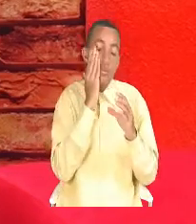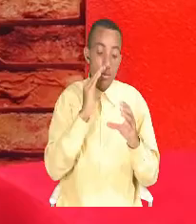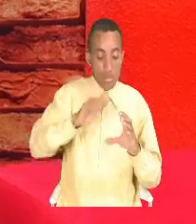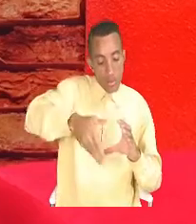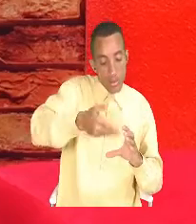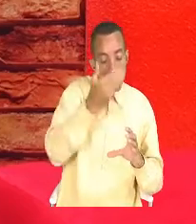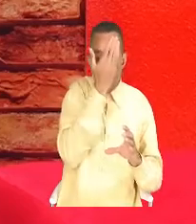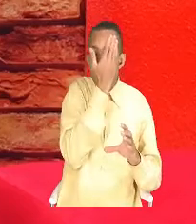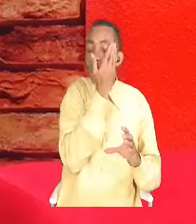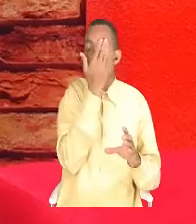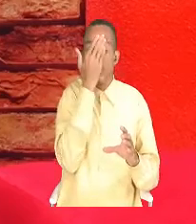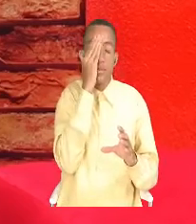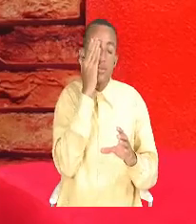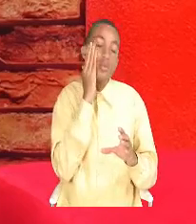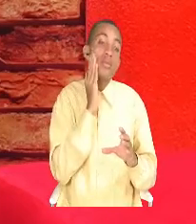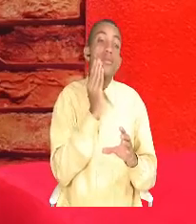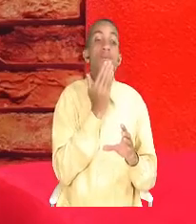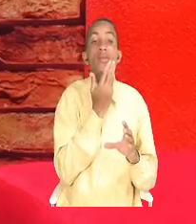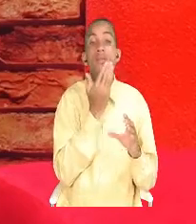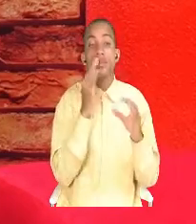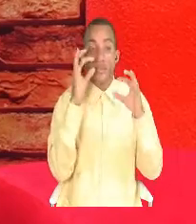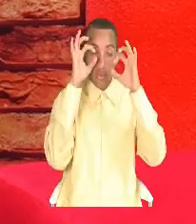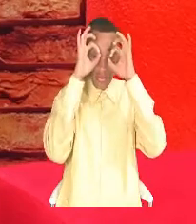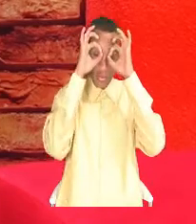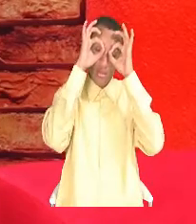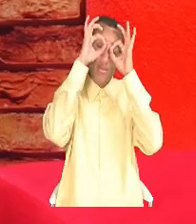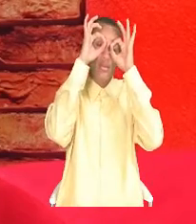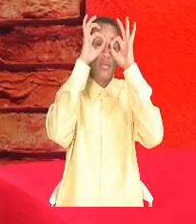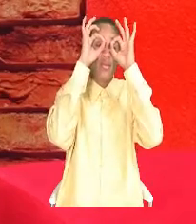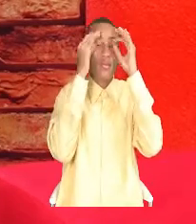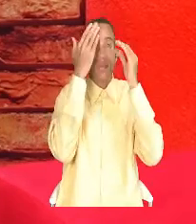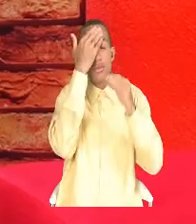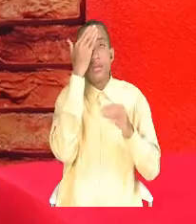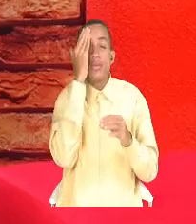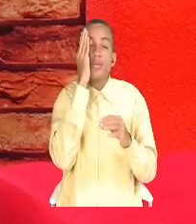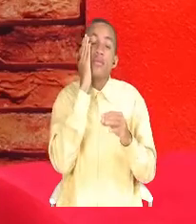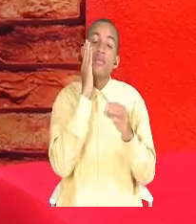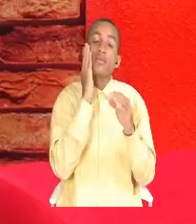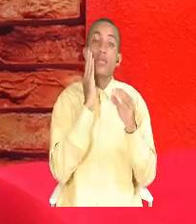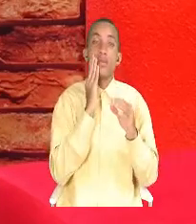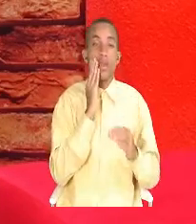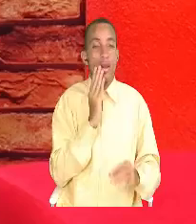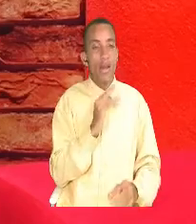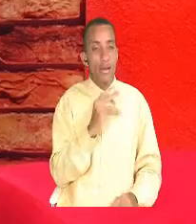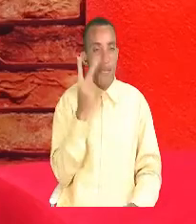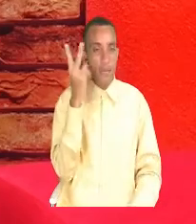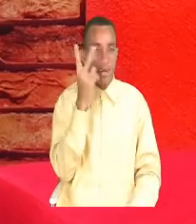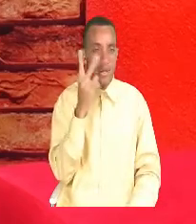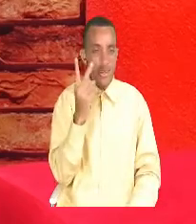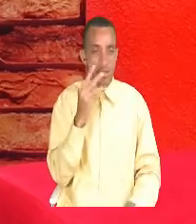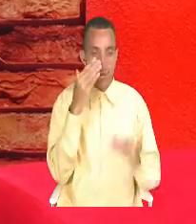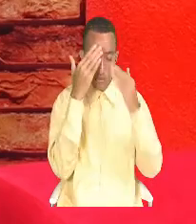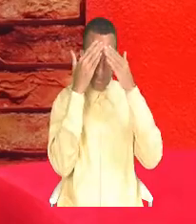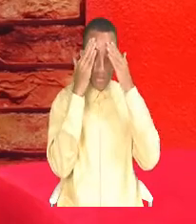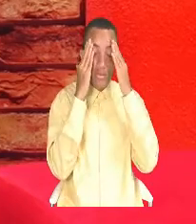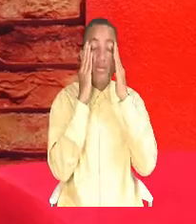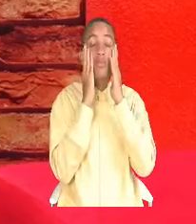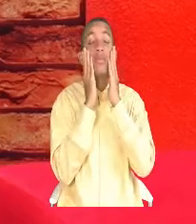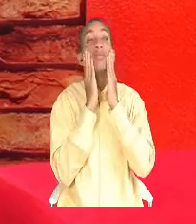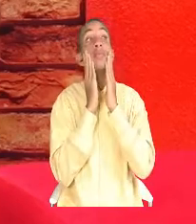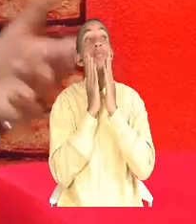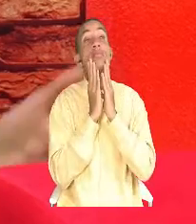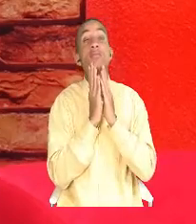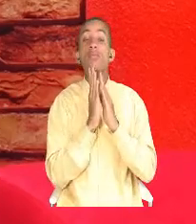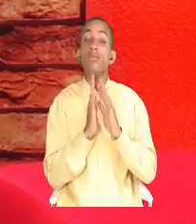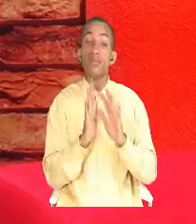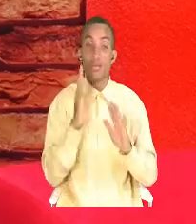y hechizando tu cuerpo. Entonces empezamos a trabajar las mascarillas y decíamos, casi todos sabemos